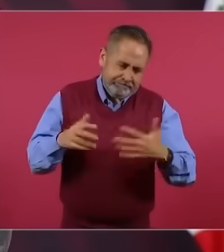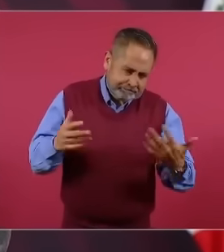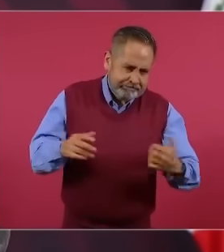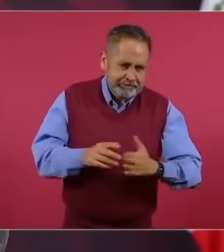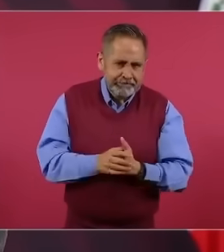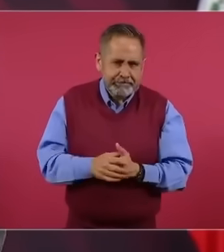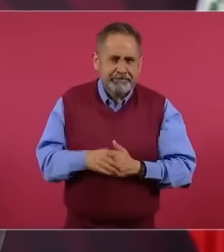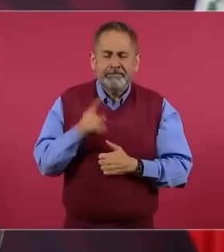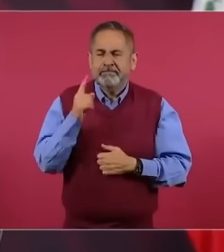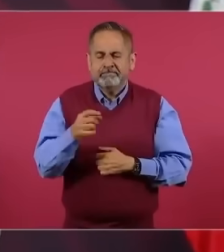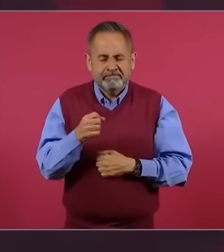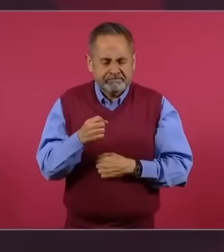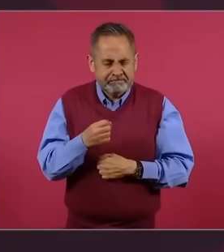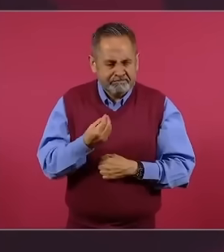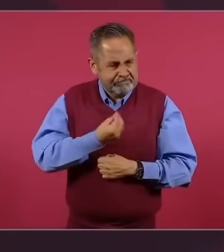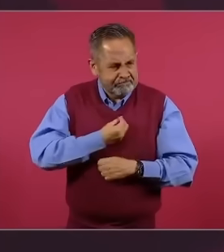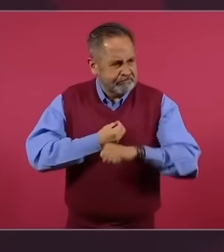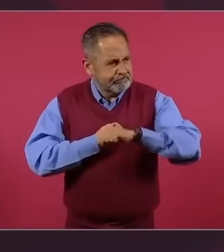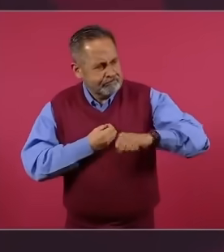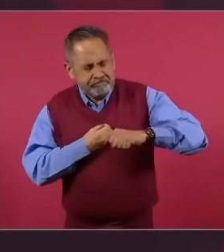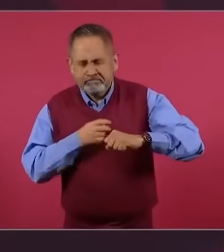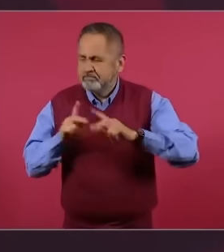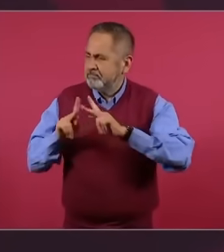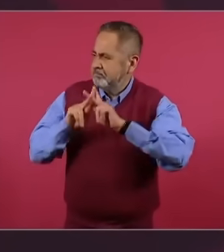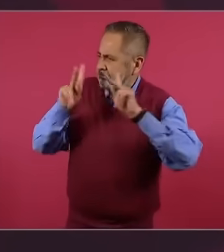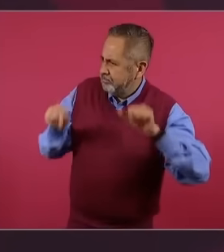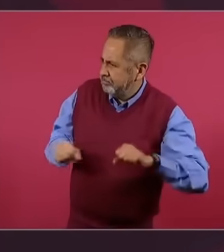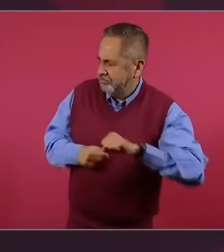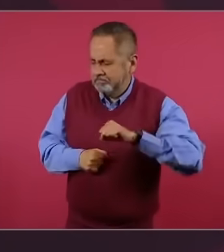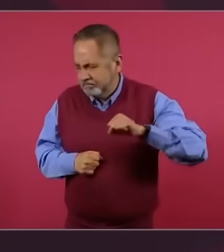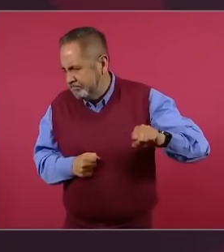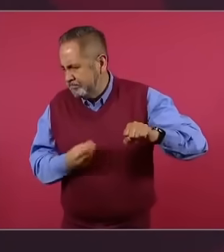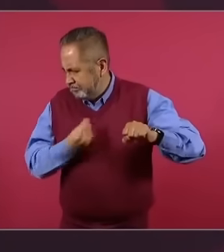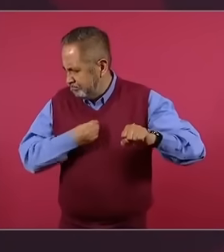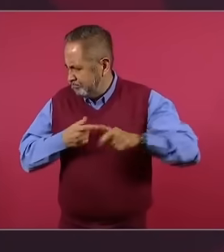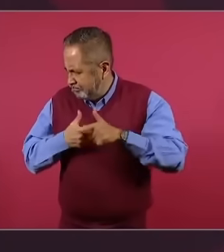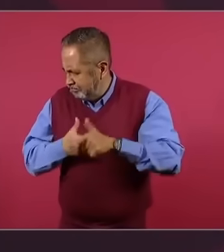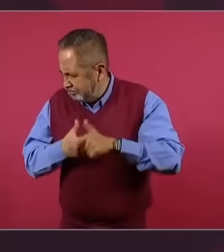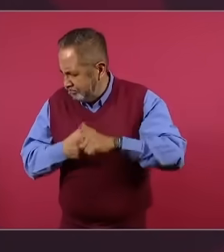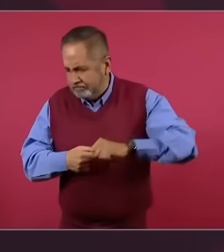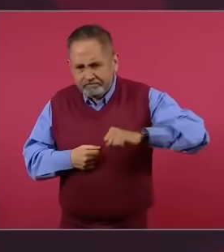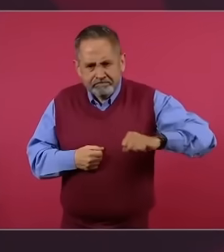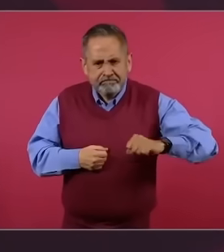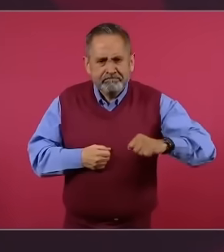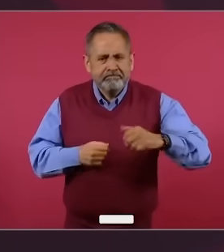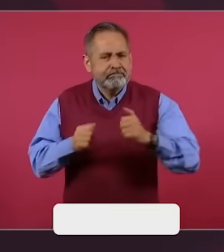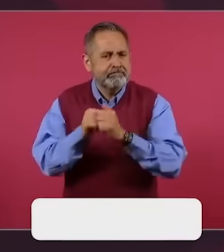es la resistencia civil pacífica, ¿sí? Es